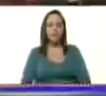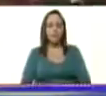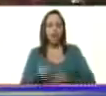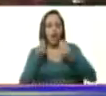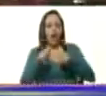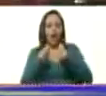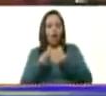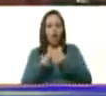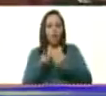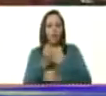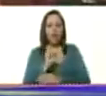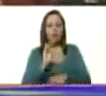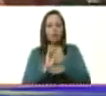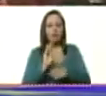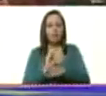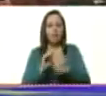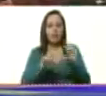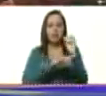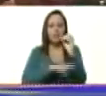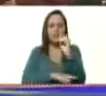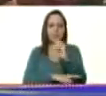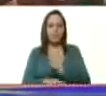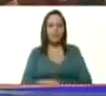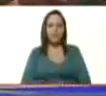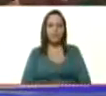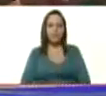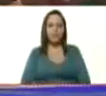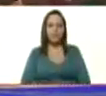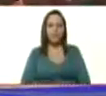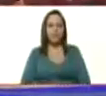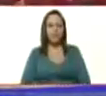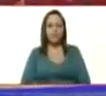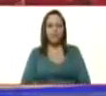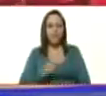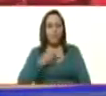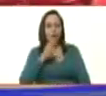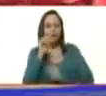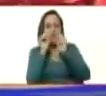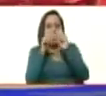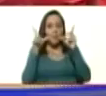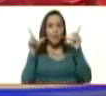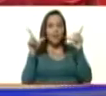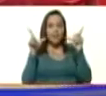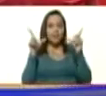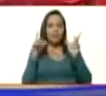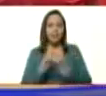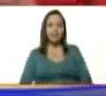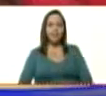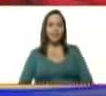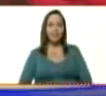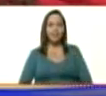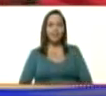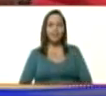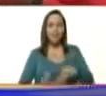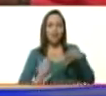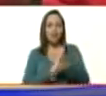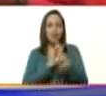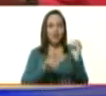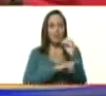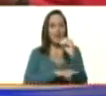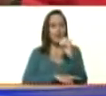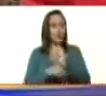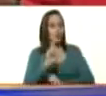Petro, verdad? Rinde. Tengo sorpresa con el Petro. Todavía no las voy a